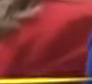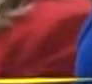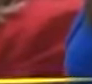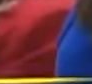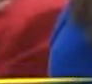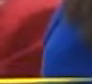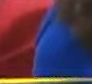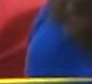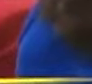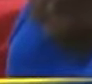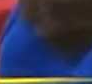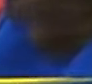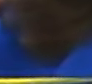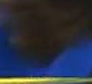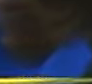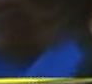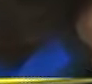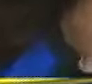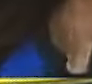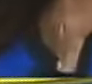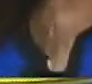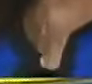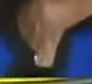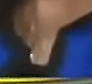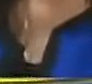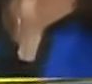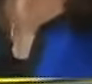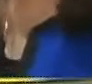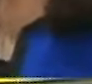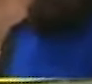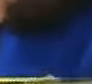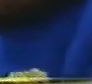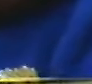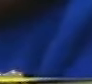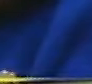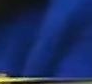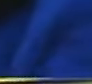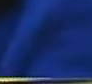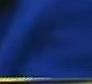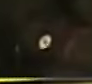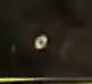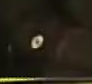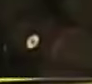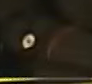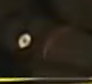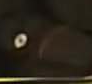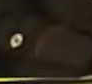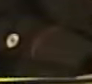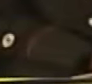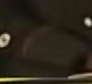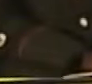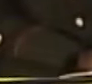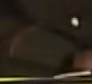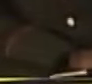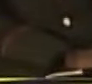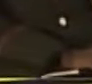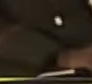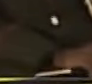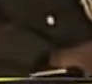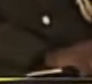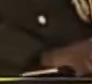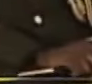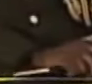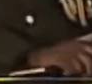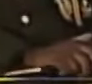doctor Elvis Amoroso, presidente del Poder Electoral y presidente del Consejo Nacional Electoral.